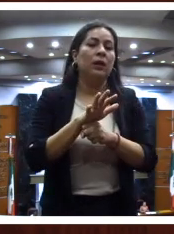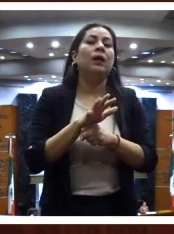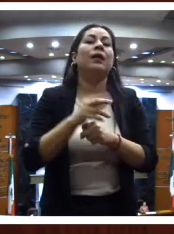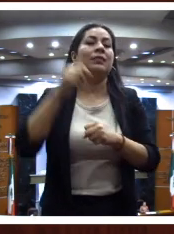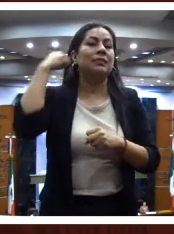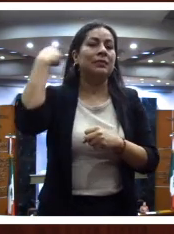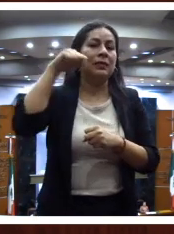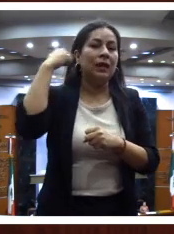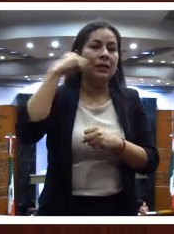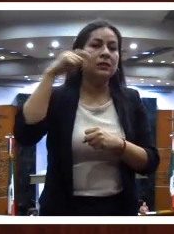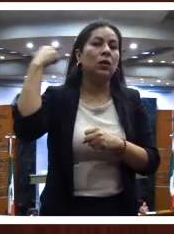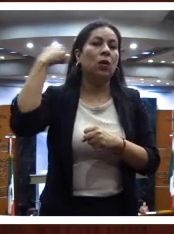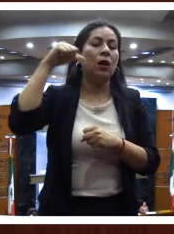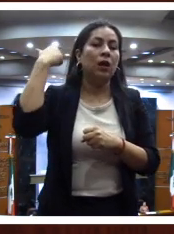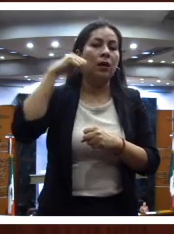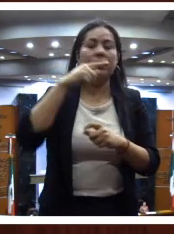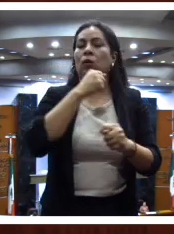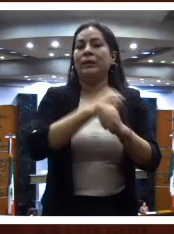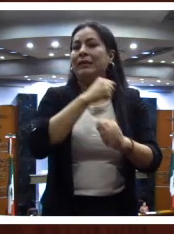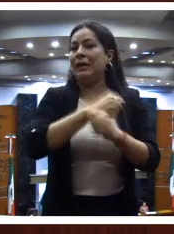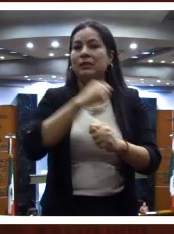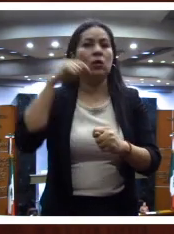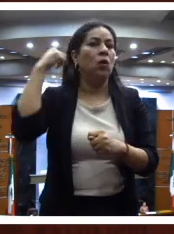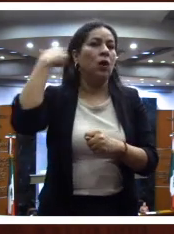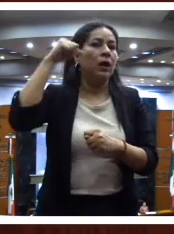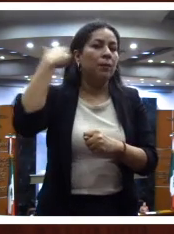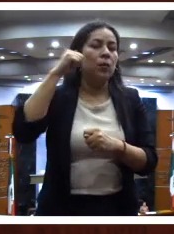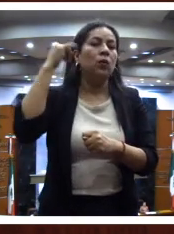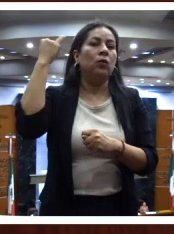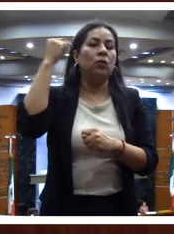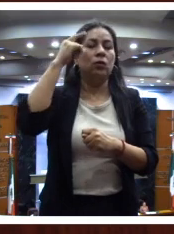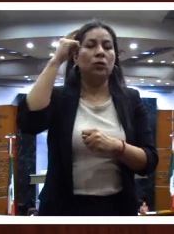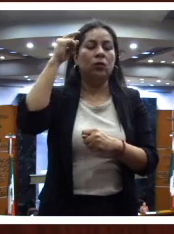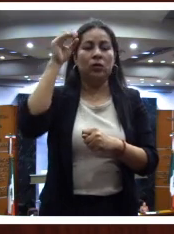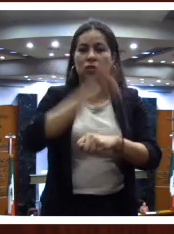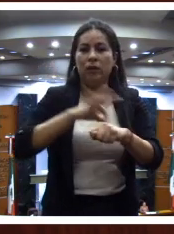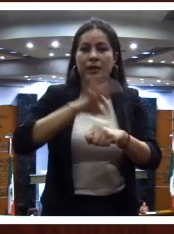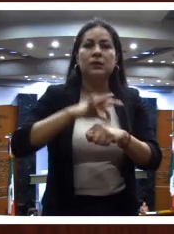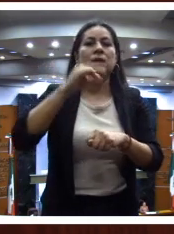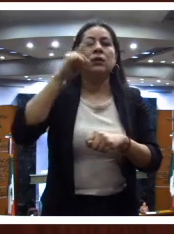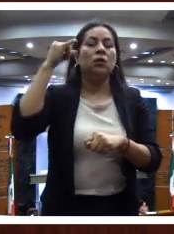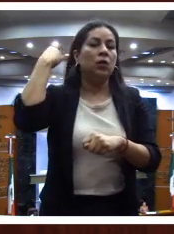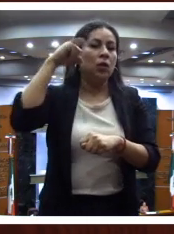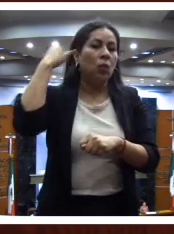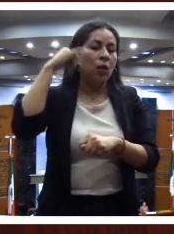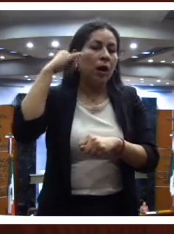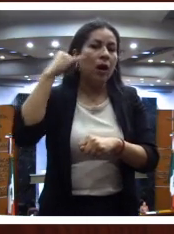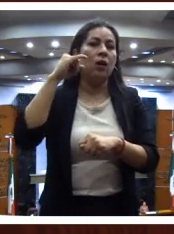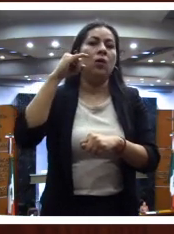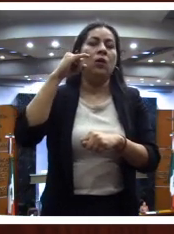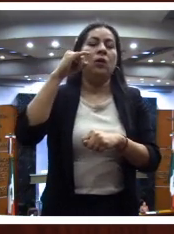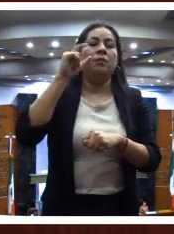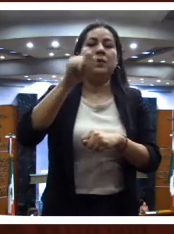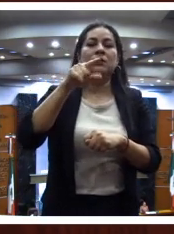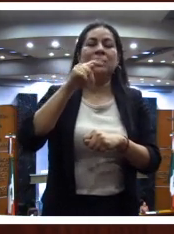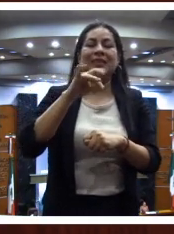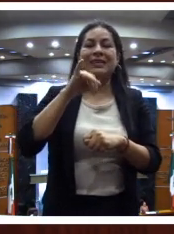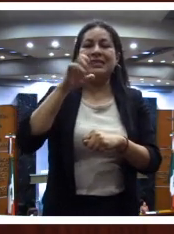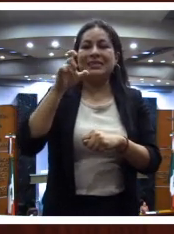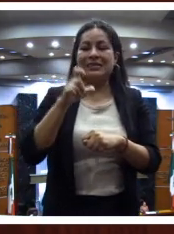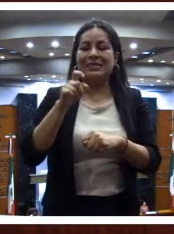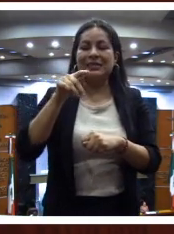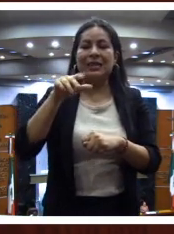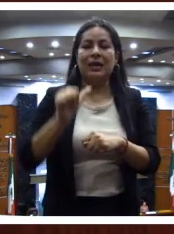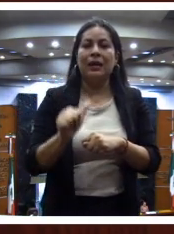tasco Acapulco Chilpancingo siguatanejo Iguala Eduardo Neri y tixla esta